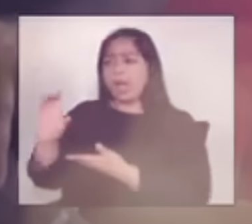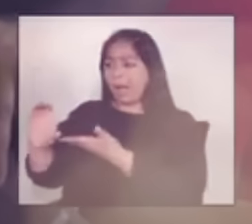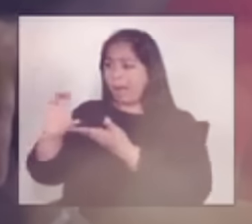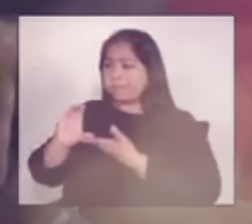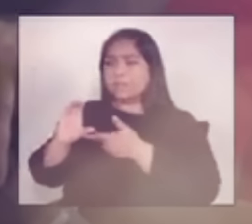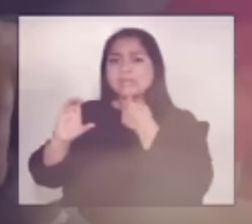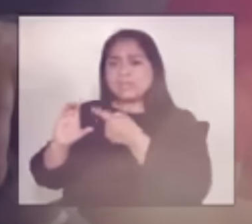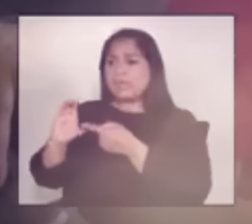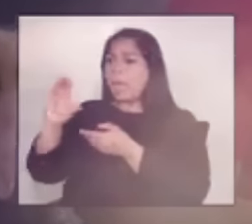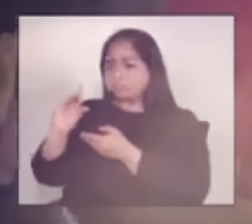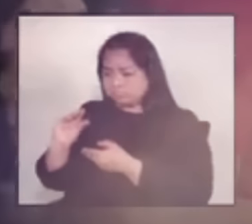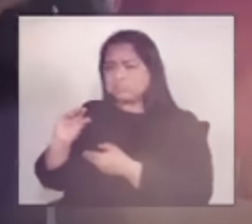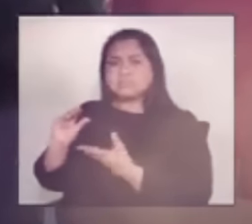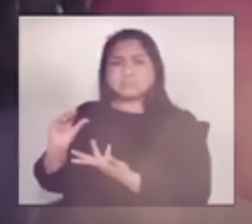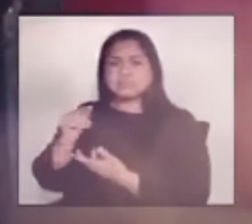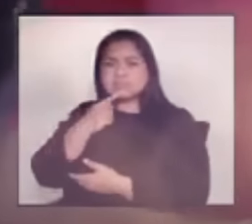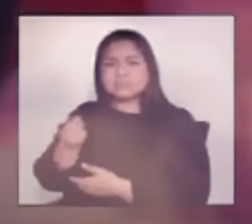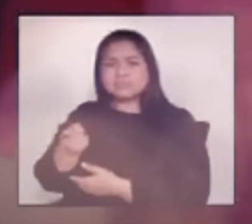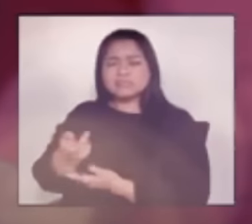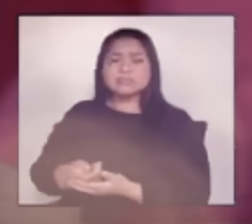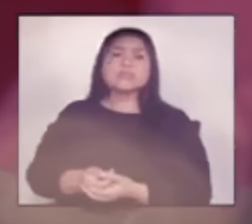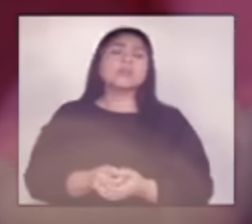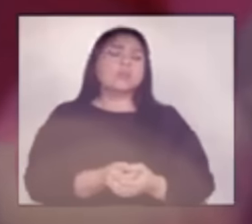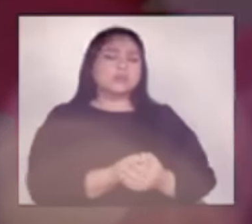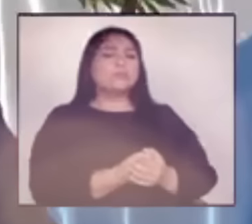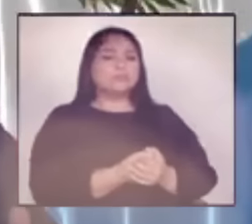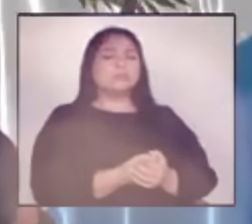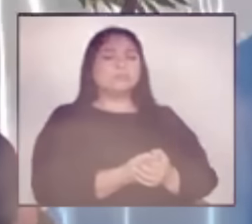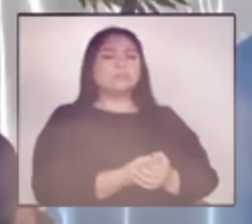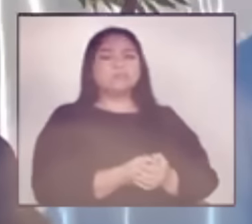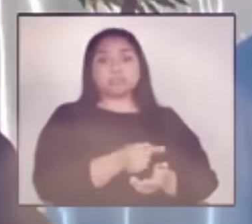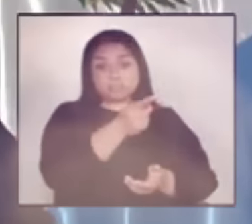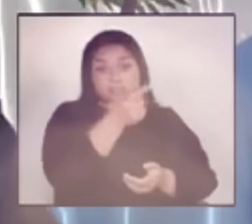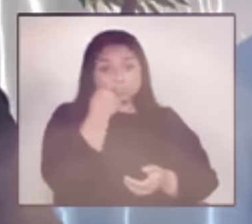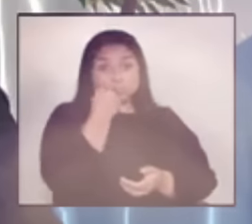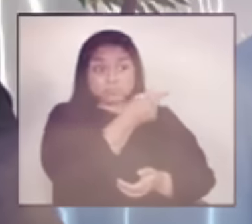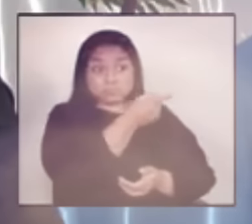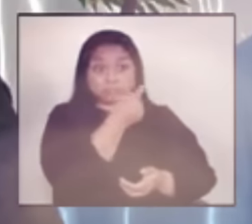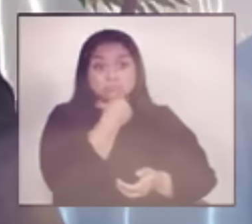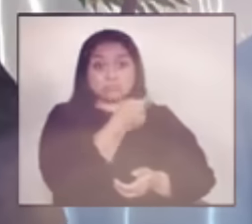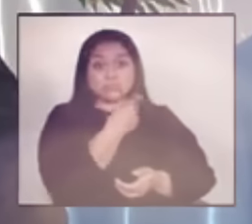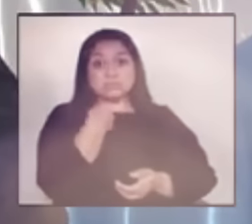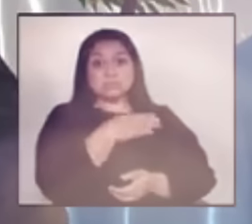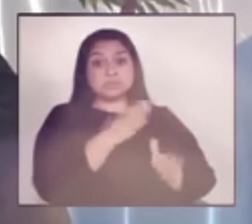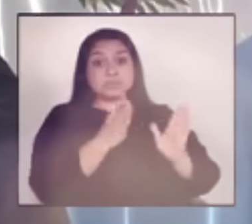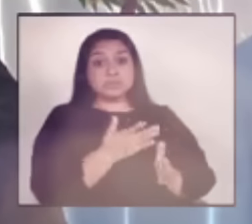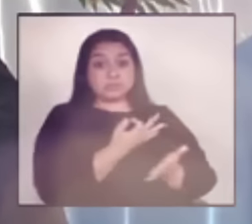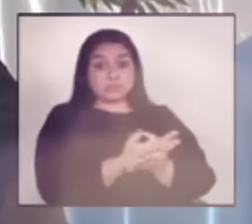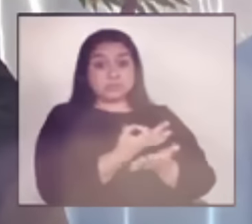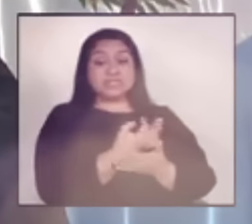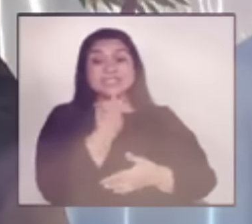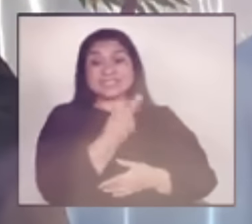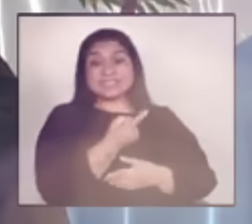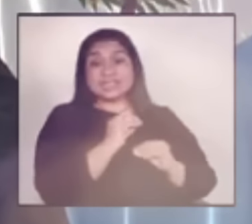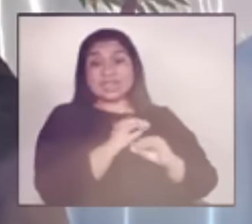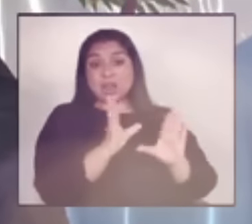ha indicado. Bueno, usted... escuchó seguramente al ministro de Finanzas decir